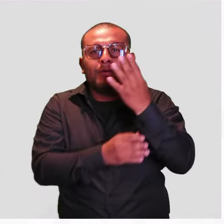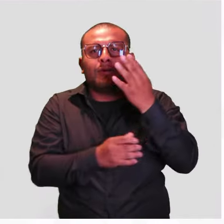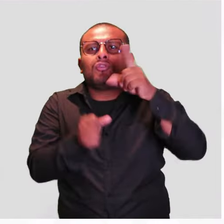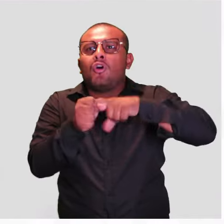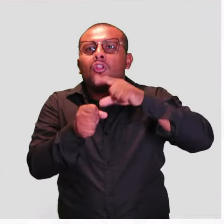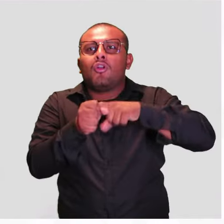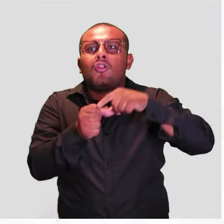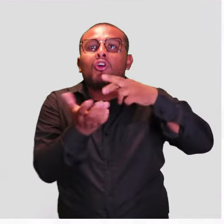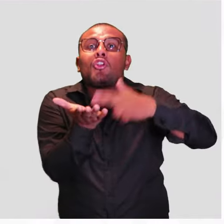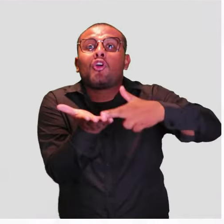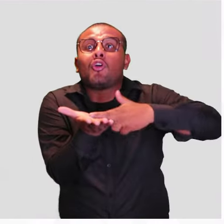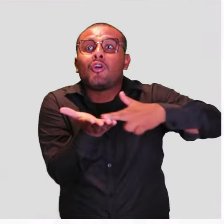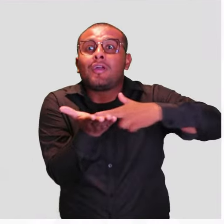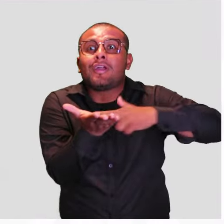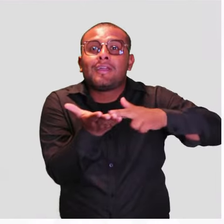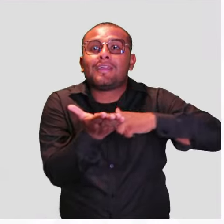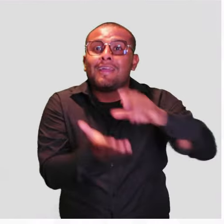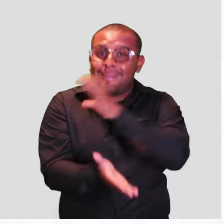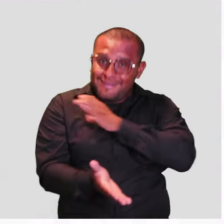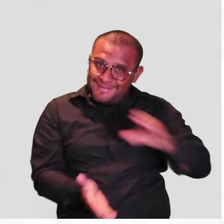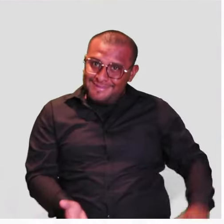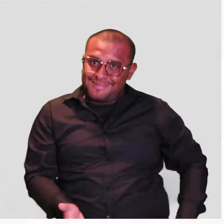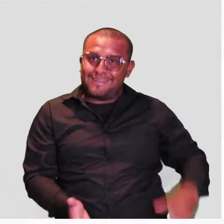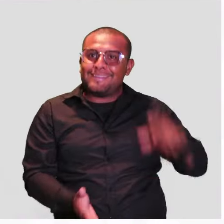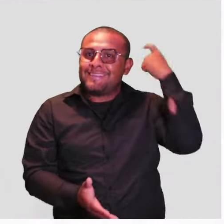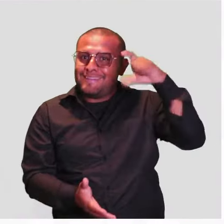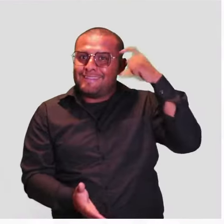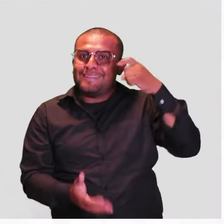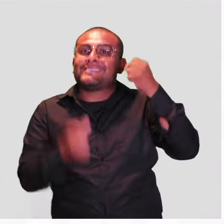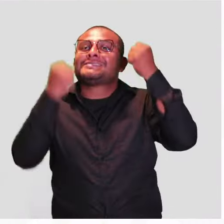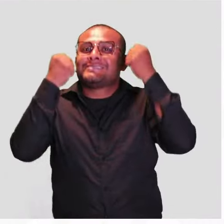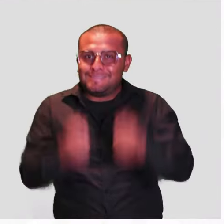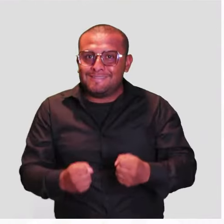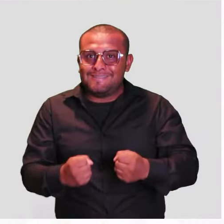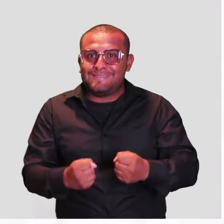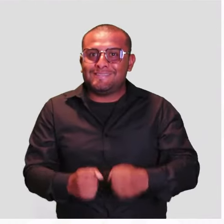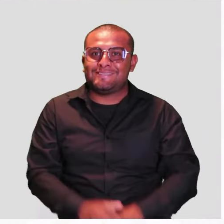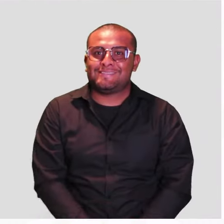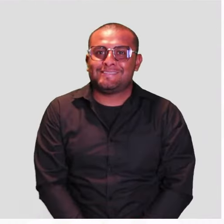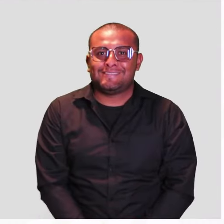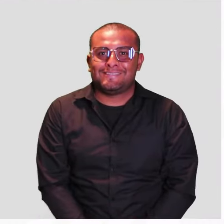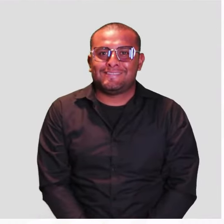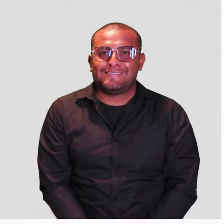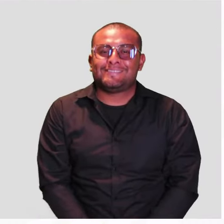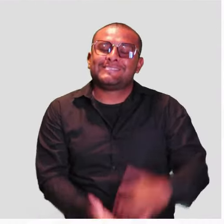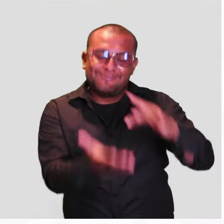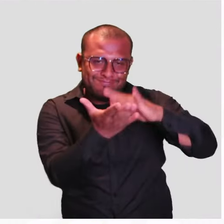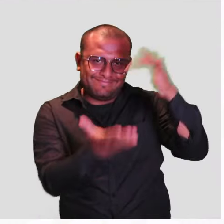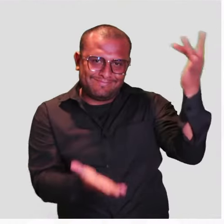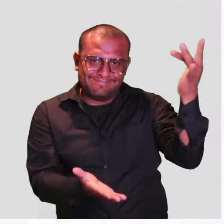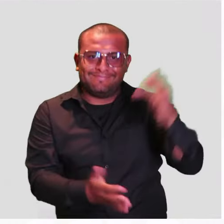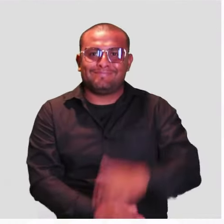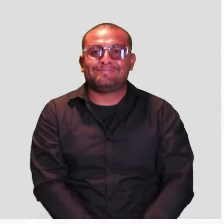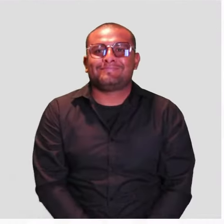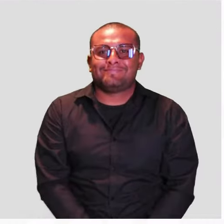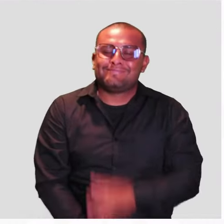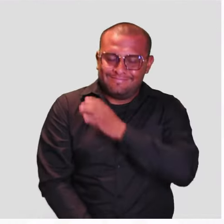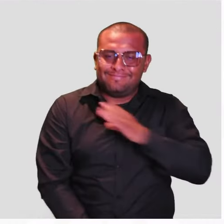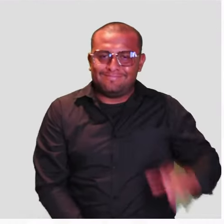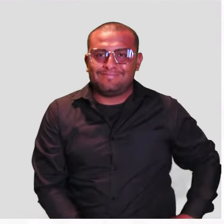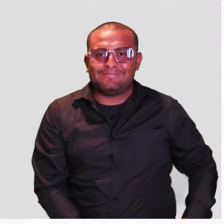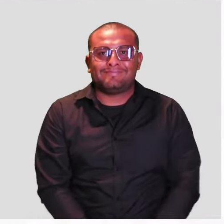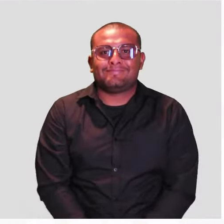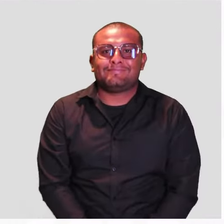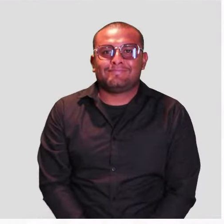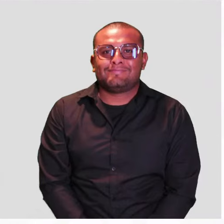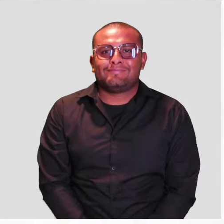a votar. Por los candidatos de Querétaro. Gracias, candidato Juan Roch de Querétaro Seguro. Ya de